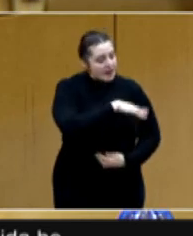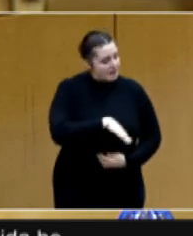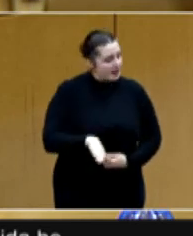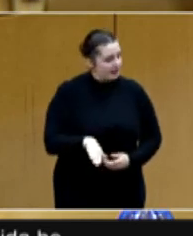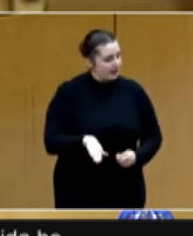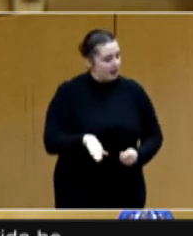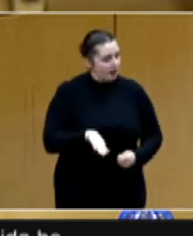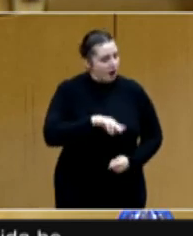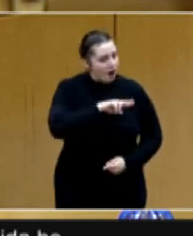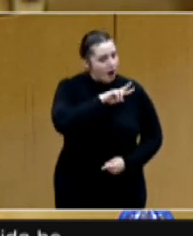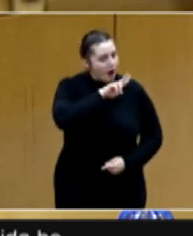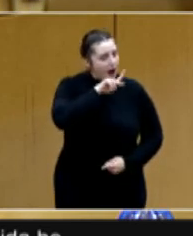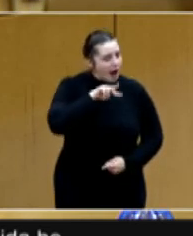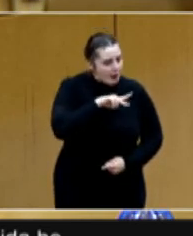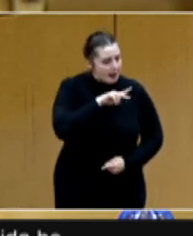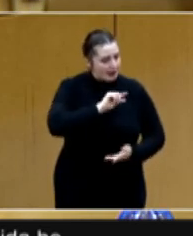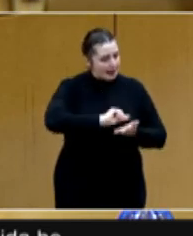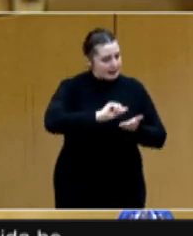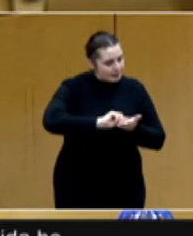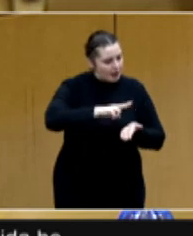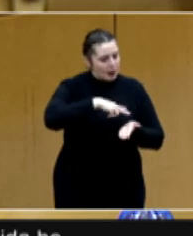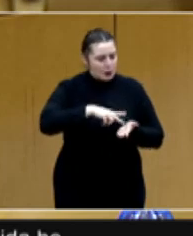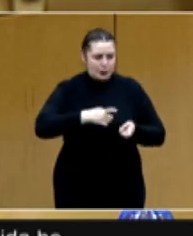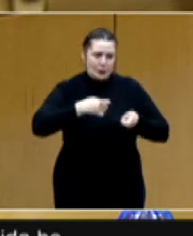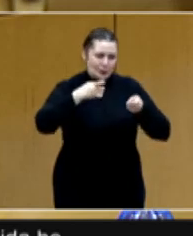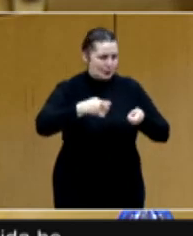hablar y escribí